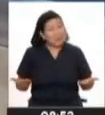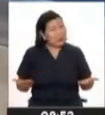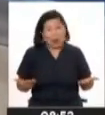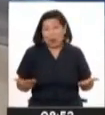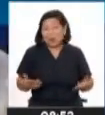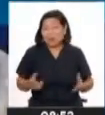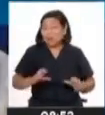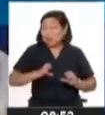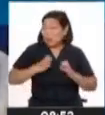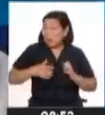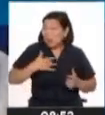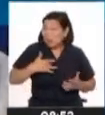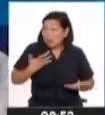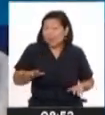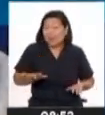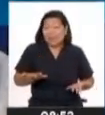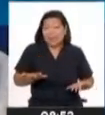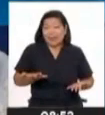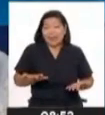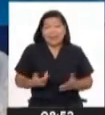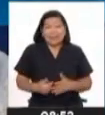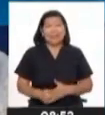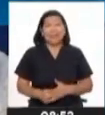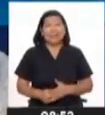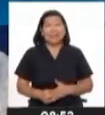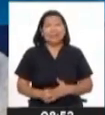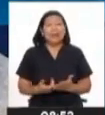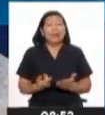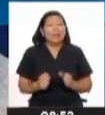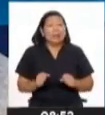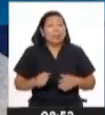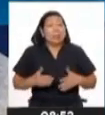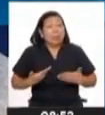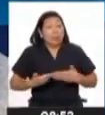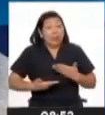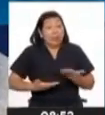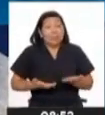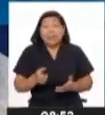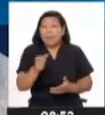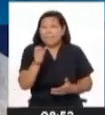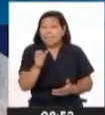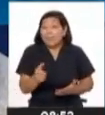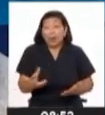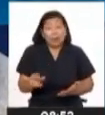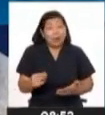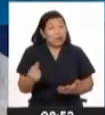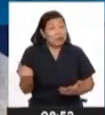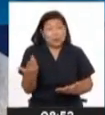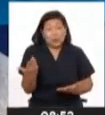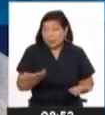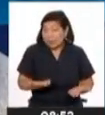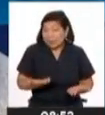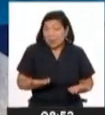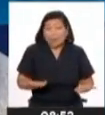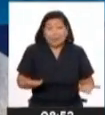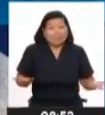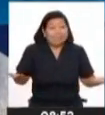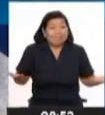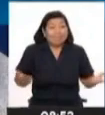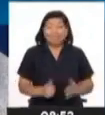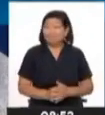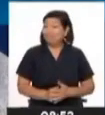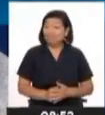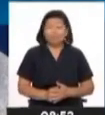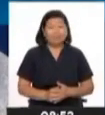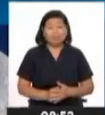consecuencias emocionales, hay muchas consecuencias que pueden llevar a esta persona no solamente de pronto